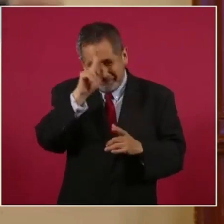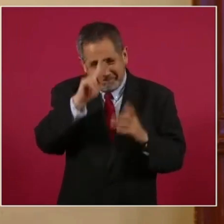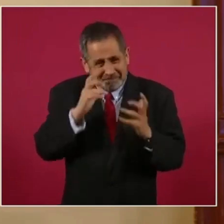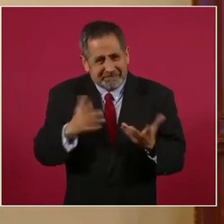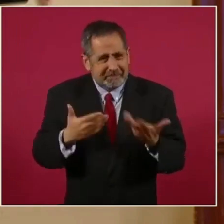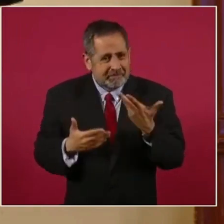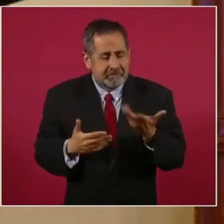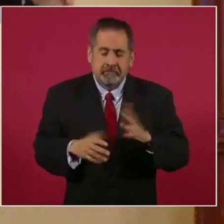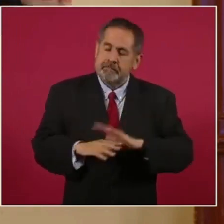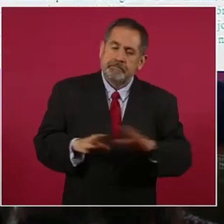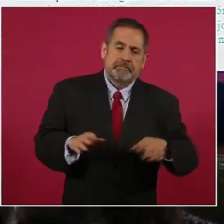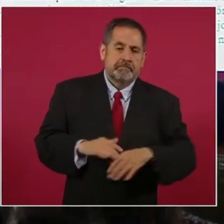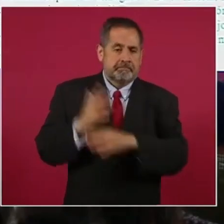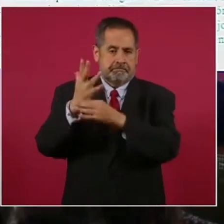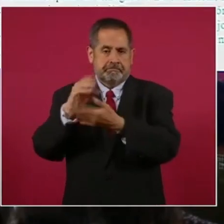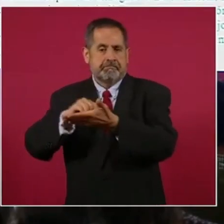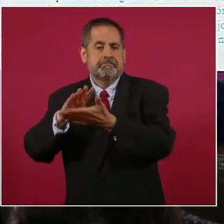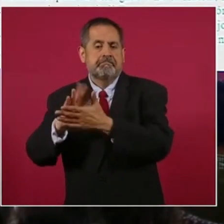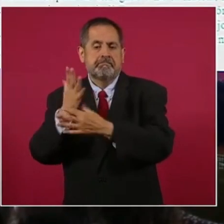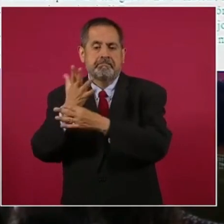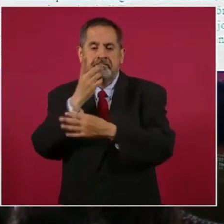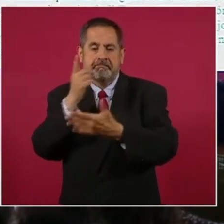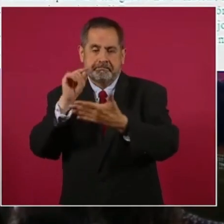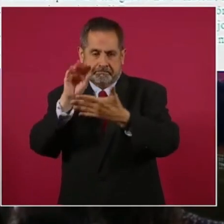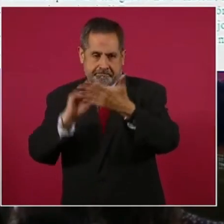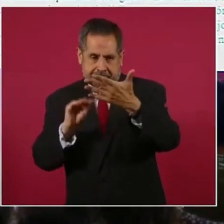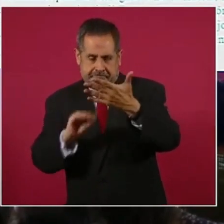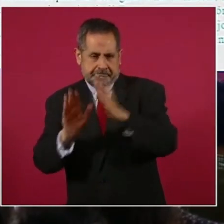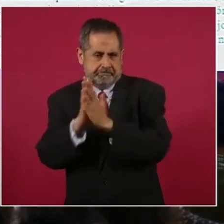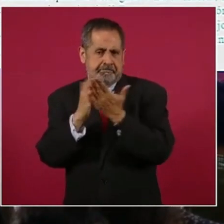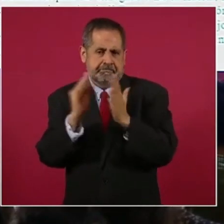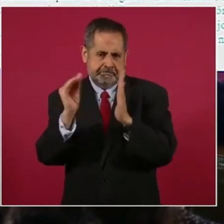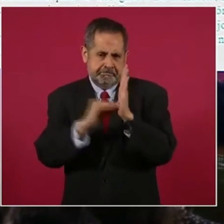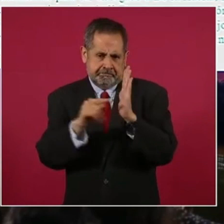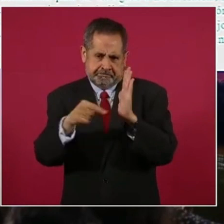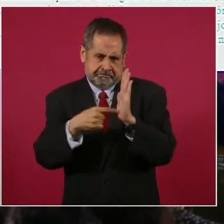Yo cito las fuentes en el libro.